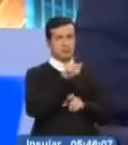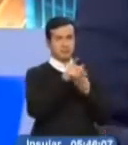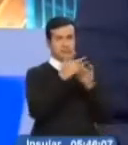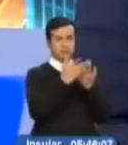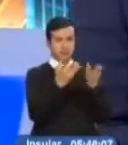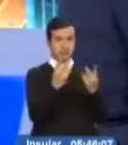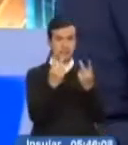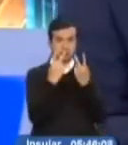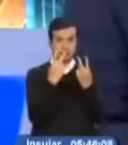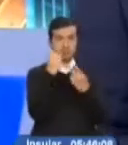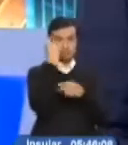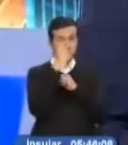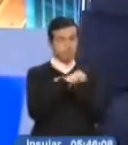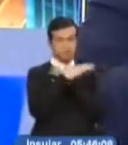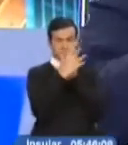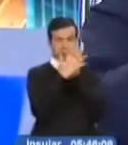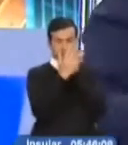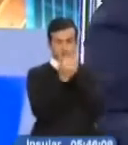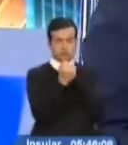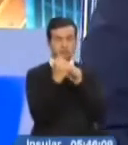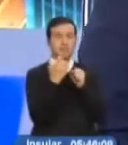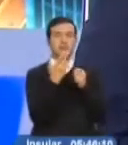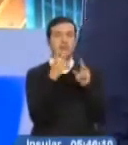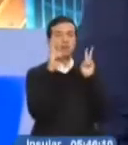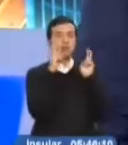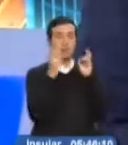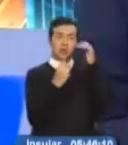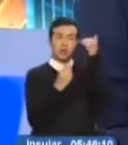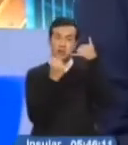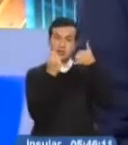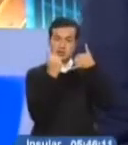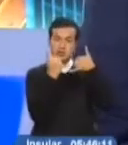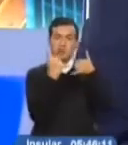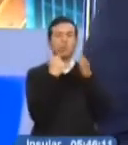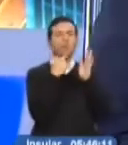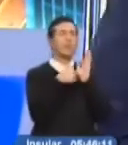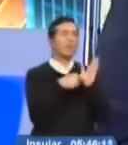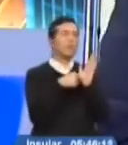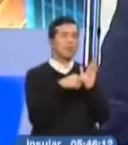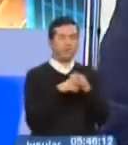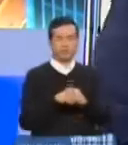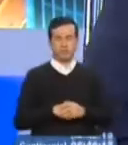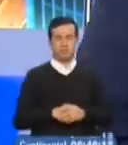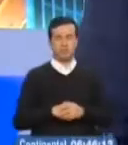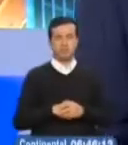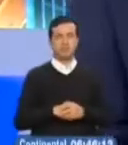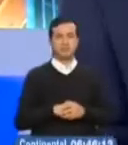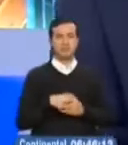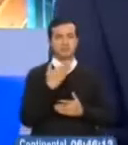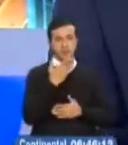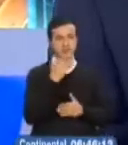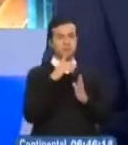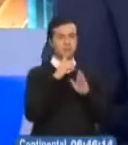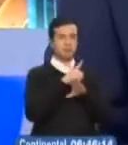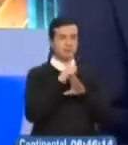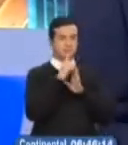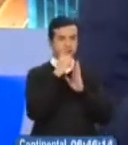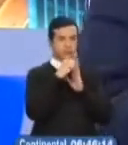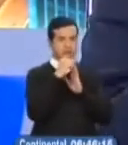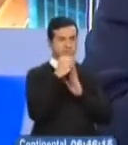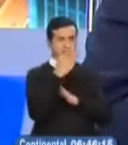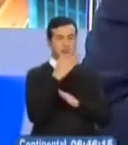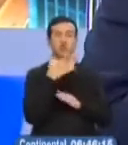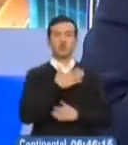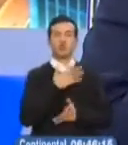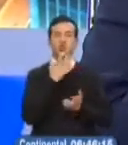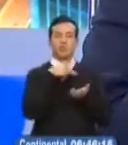televidente, nos entienda y nos comprenda cuál es el alcance del dinero electrónico. Pongamos un ejemplo, señor director general del SRI. Yo quiero